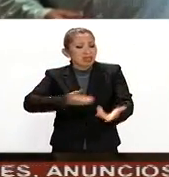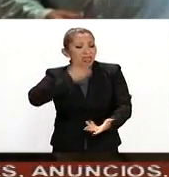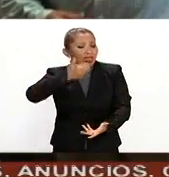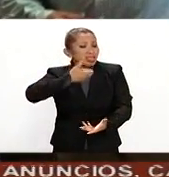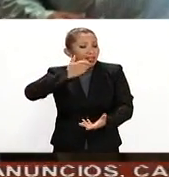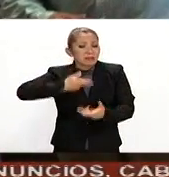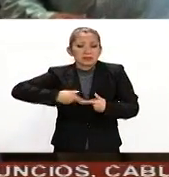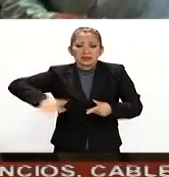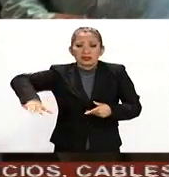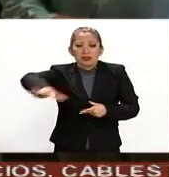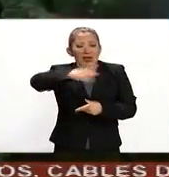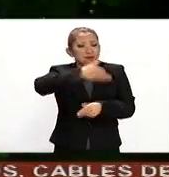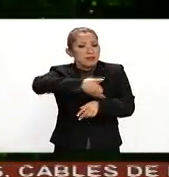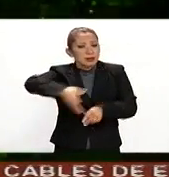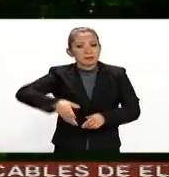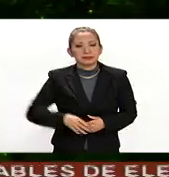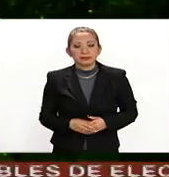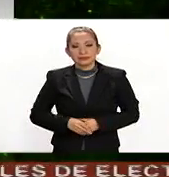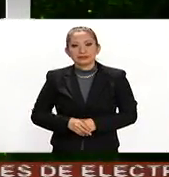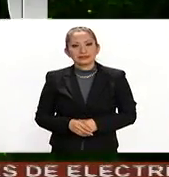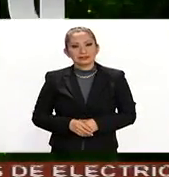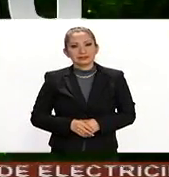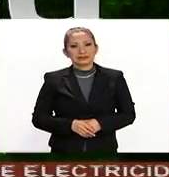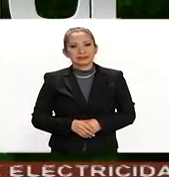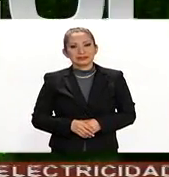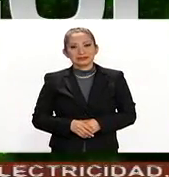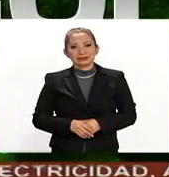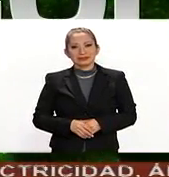a la sociedad, a su familia.